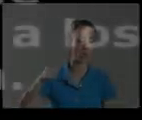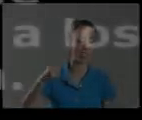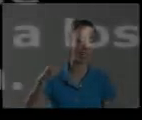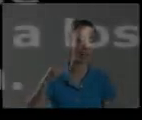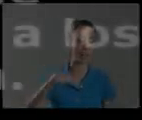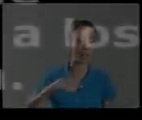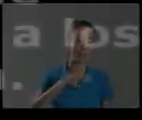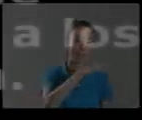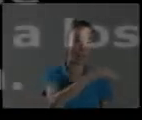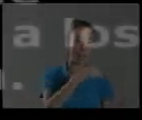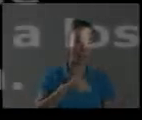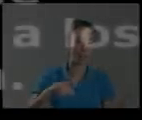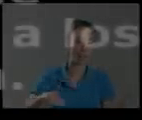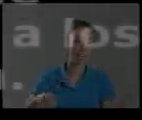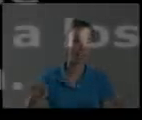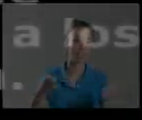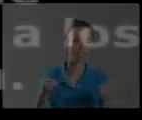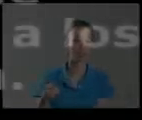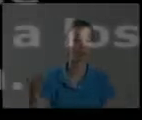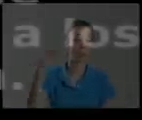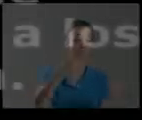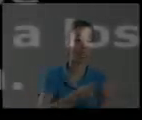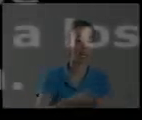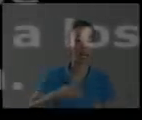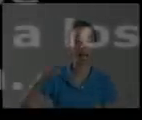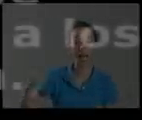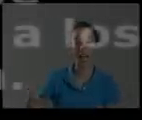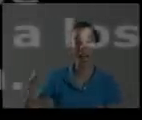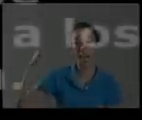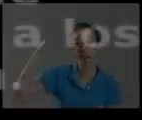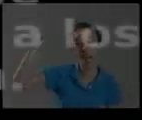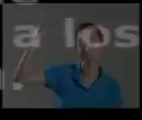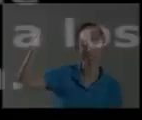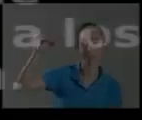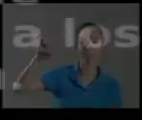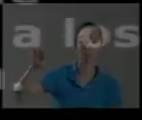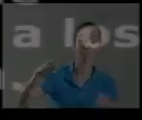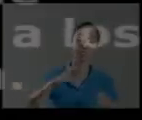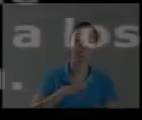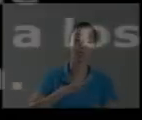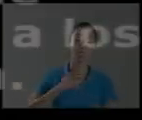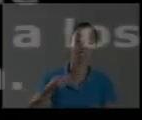medir. Entonces vamos a llegar a la medida.